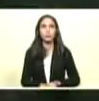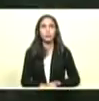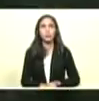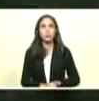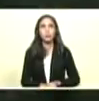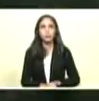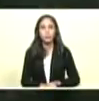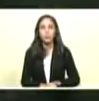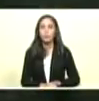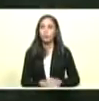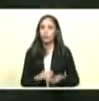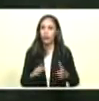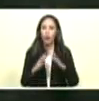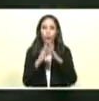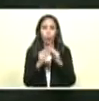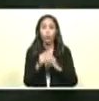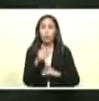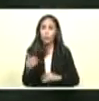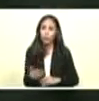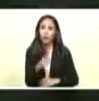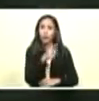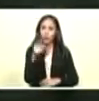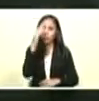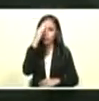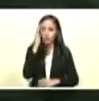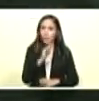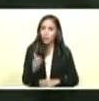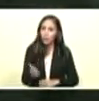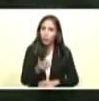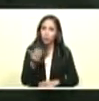ha habido reuniones, todo esto es muy importante que ustedes lo conozcan.